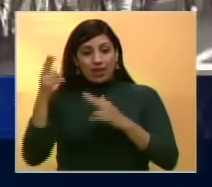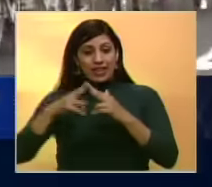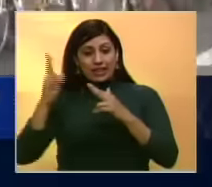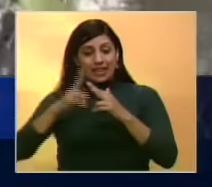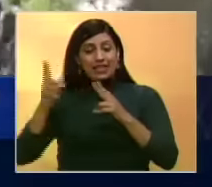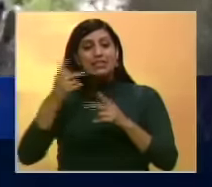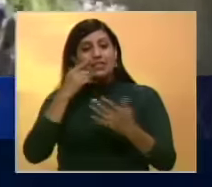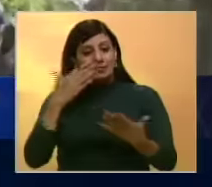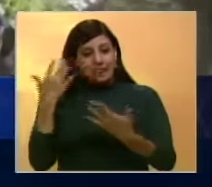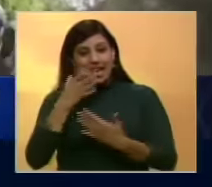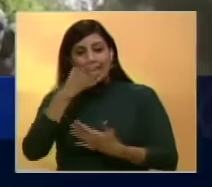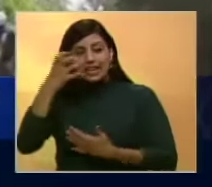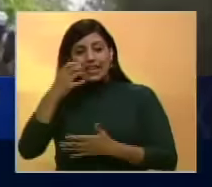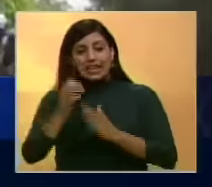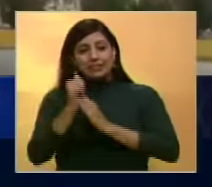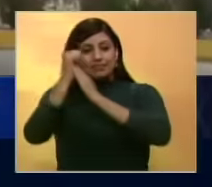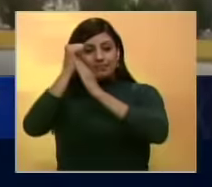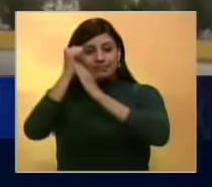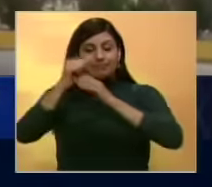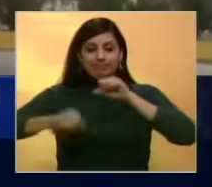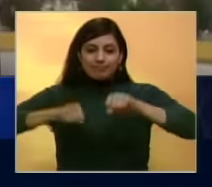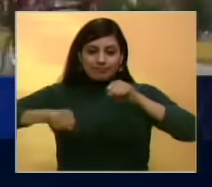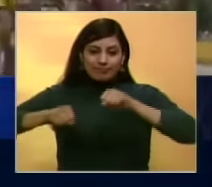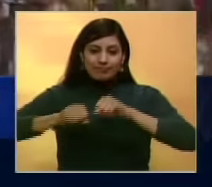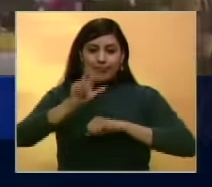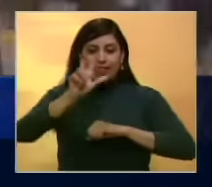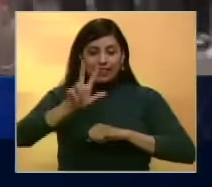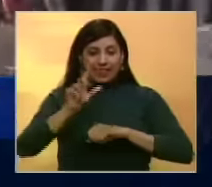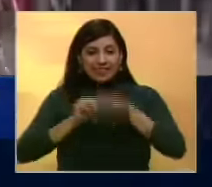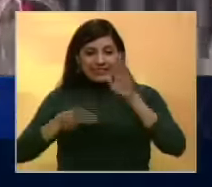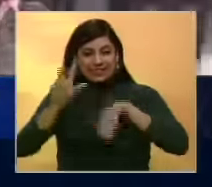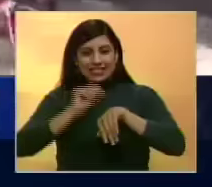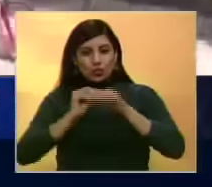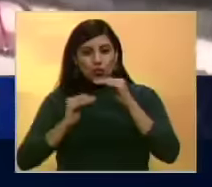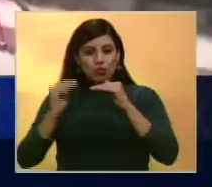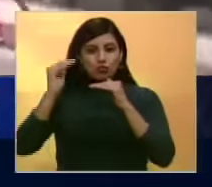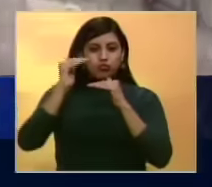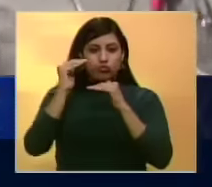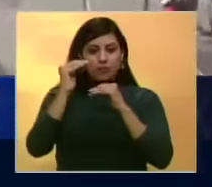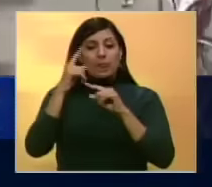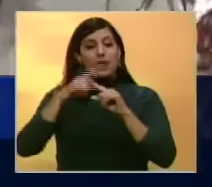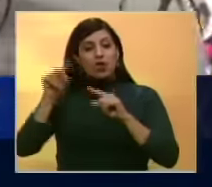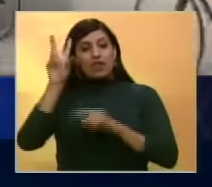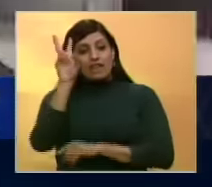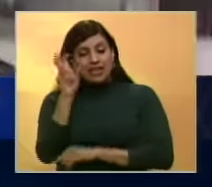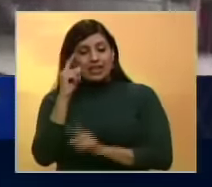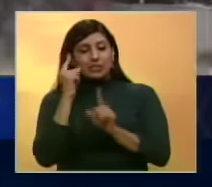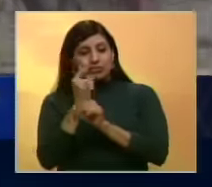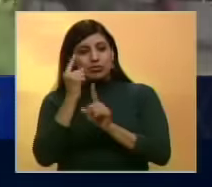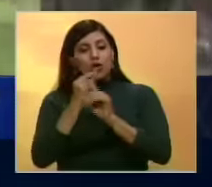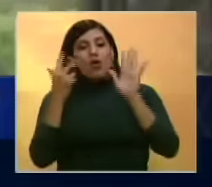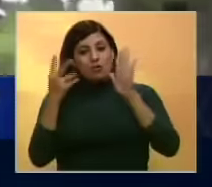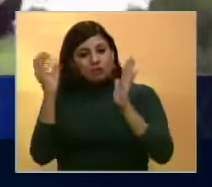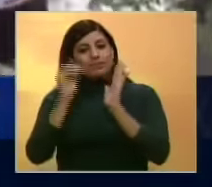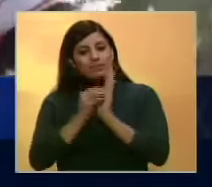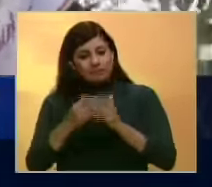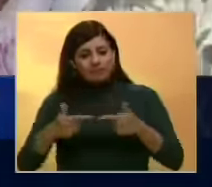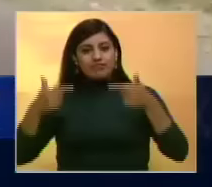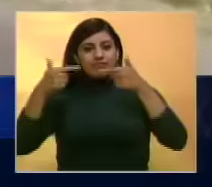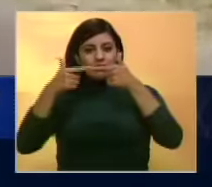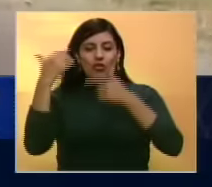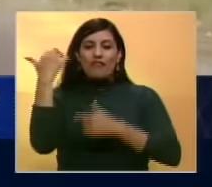de mor y la grita recuperó el liderato de la general de la carrera con 13 segundos ventaja sobre Jorge Abreu este viern se disputará la octava etapa entre San Juan de